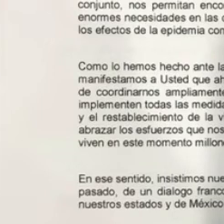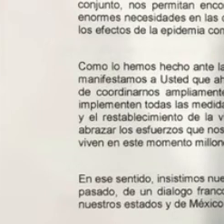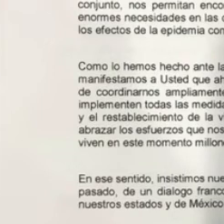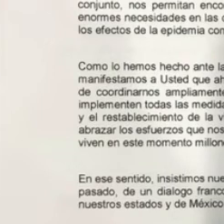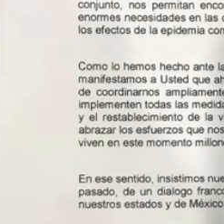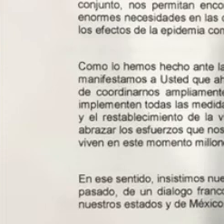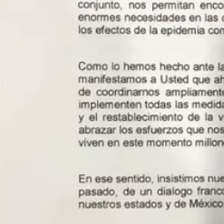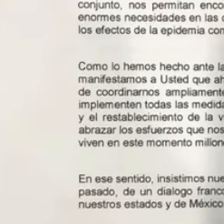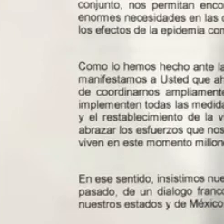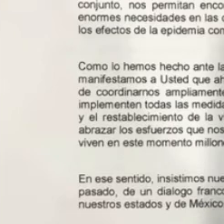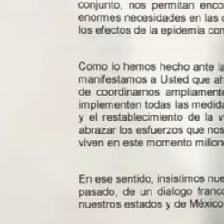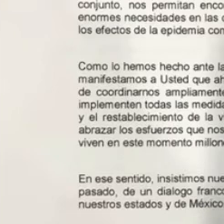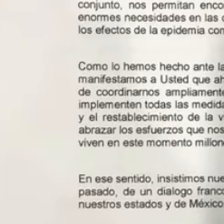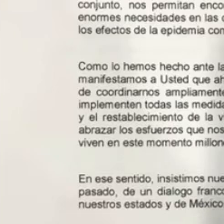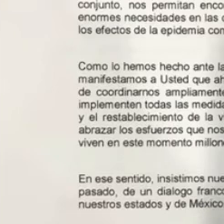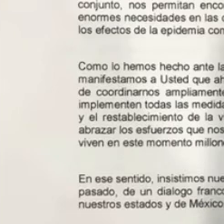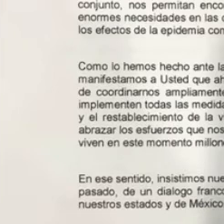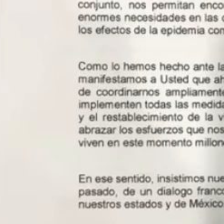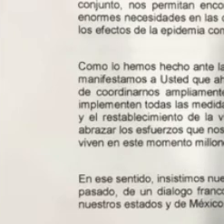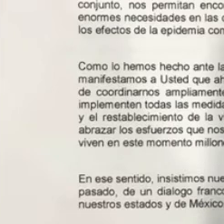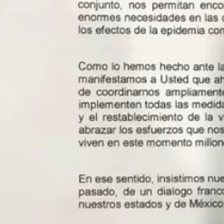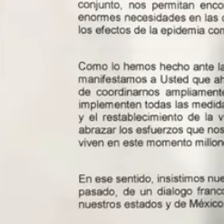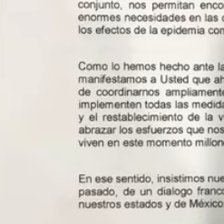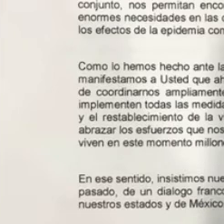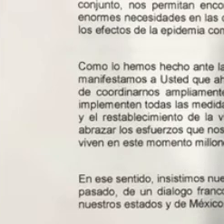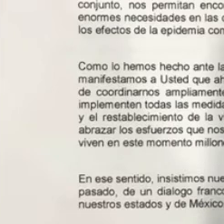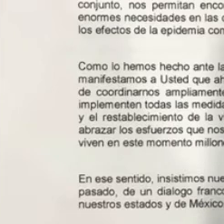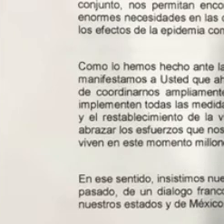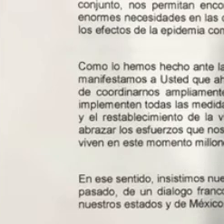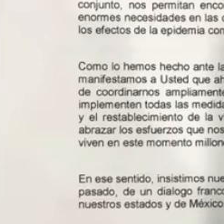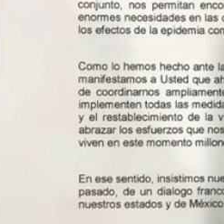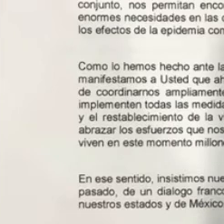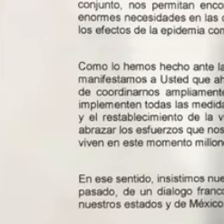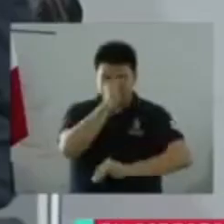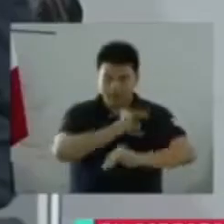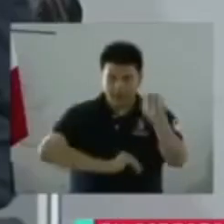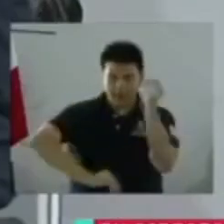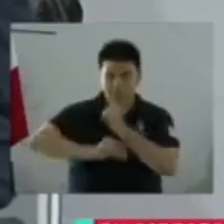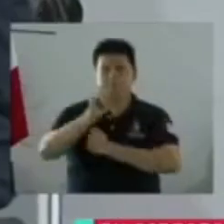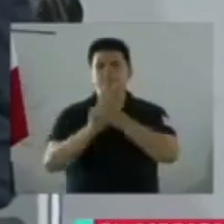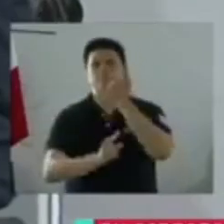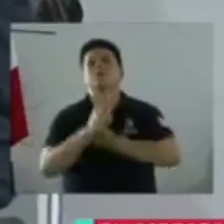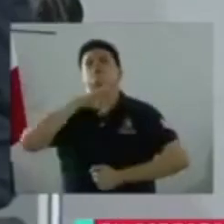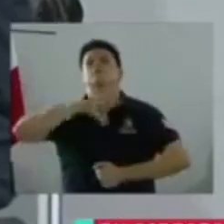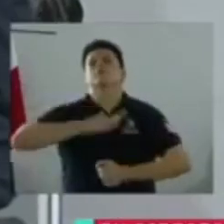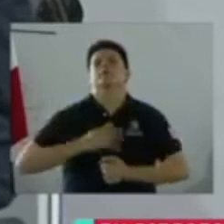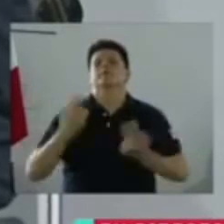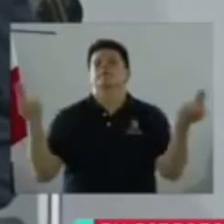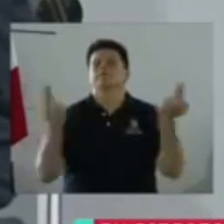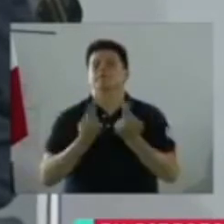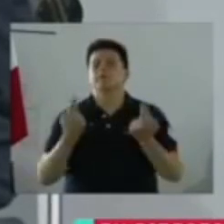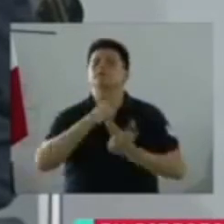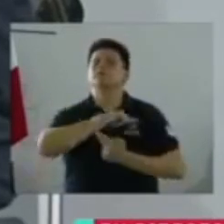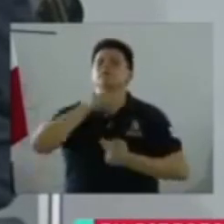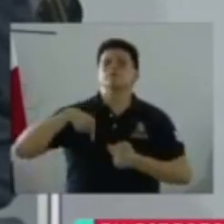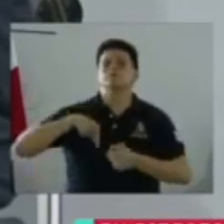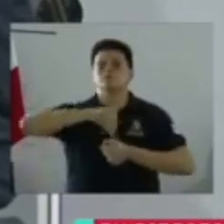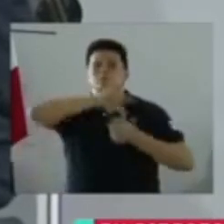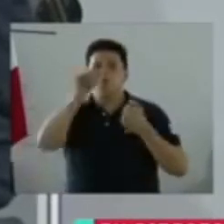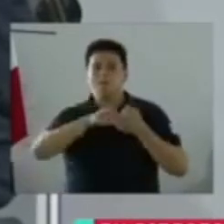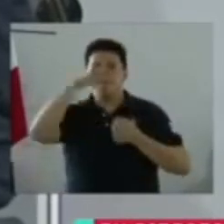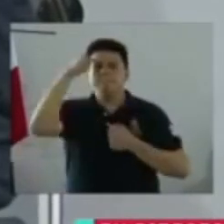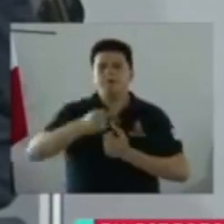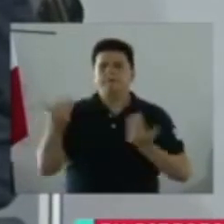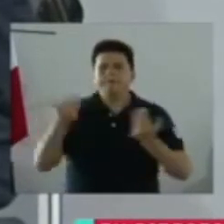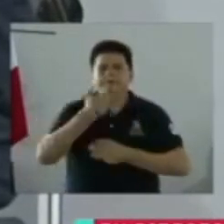de coordinarnos ampliamente para enfrentar la crisis. México requiere que se implementen todas las medidas